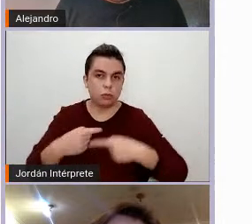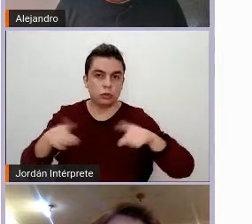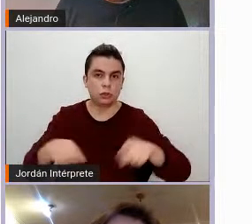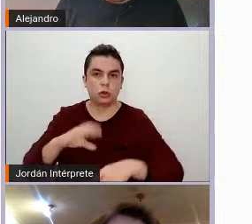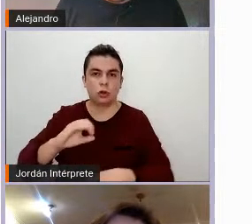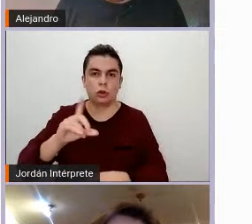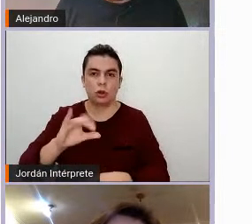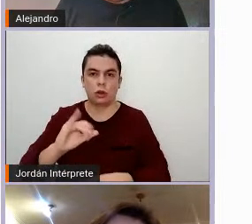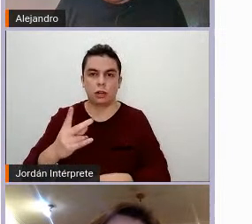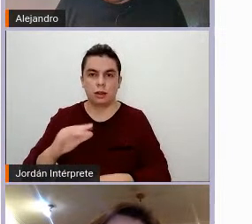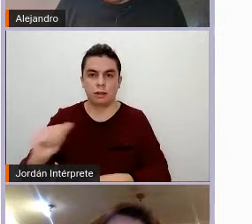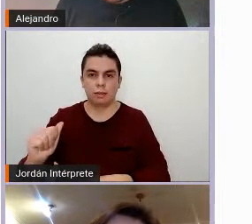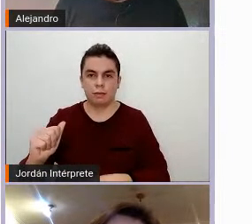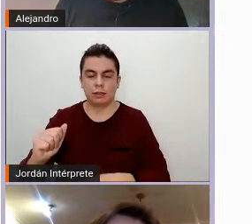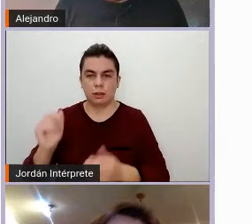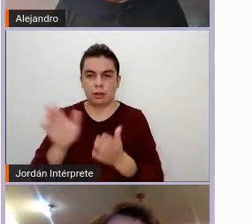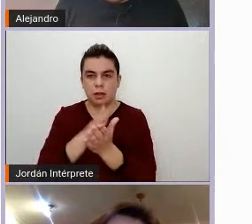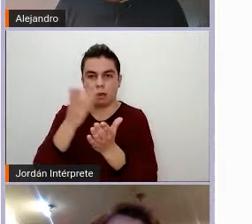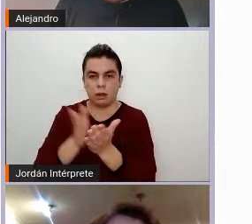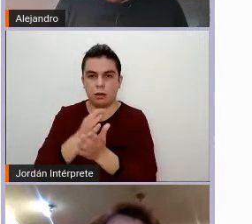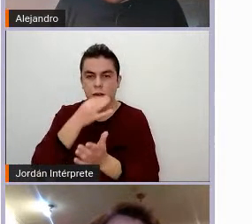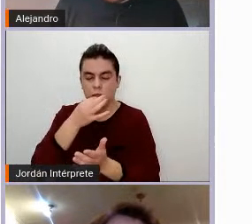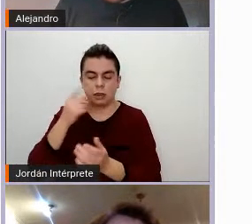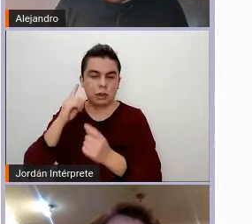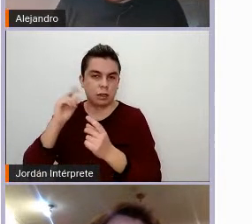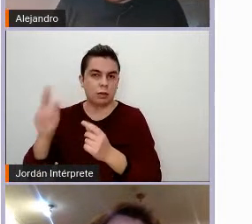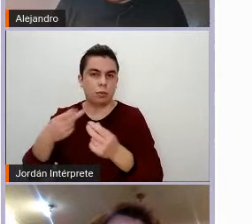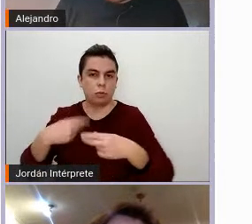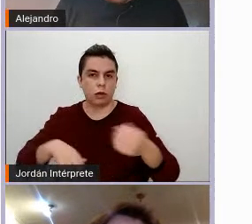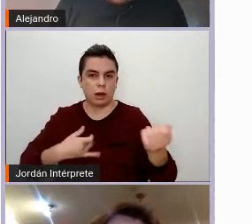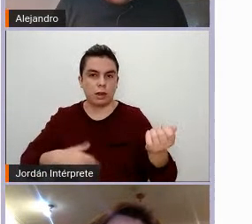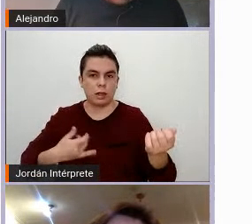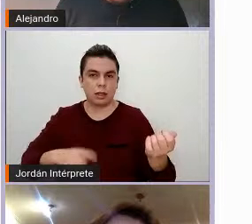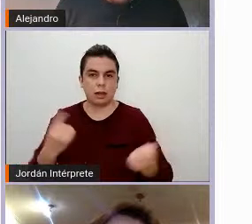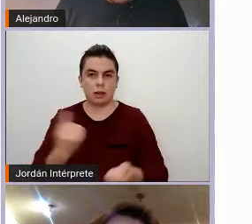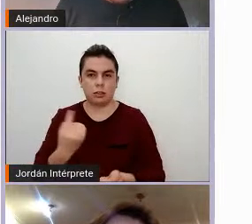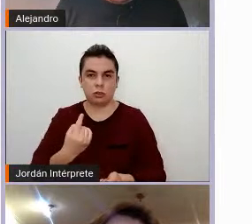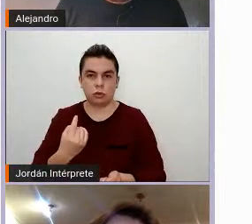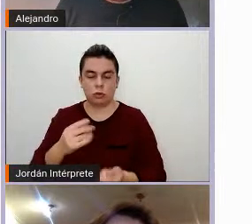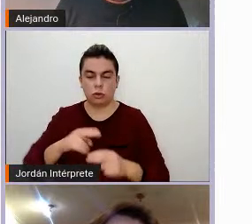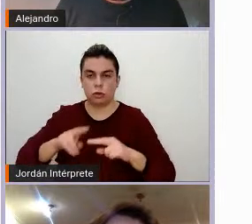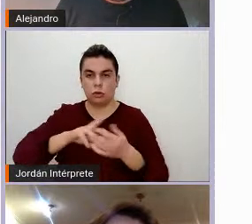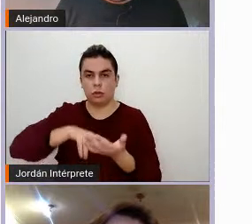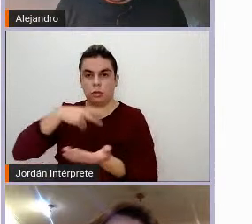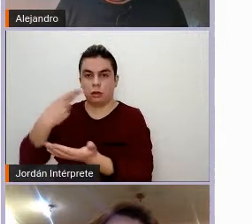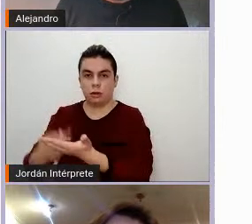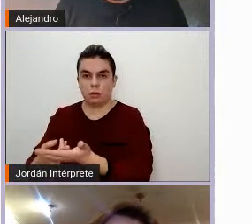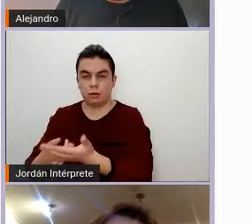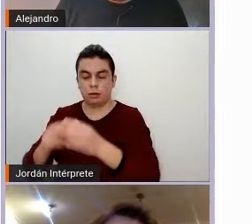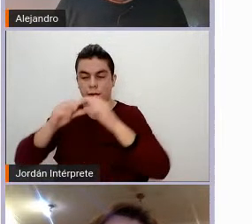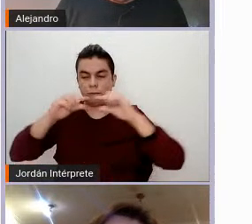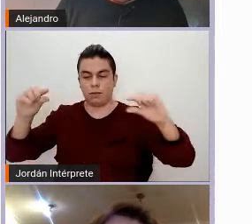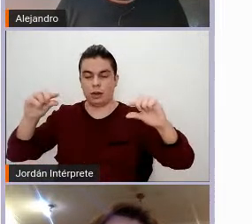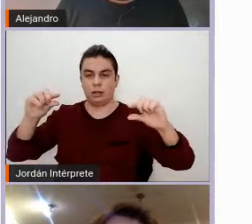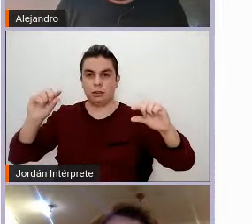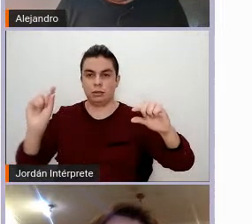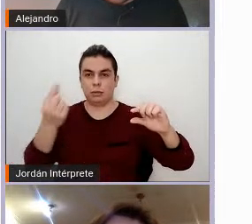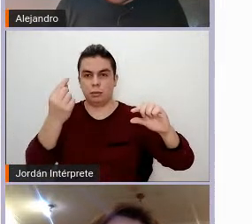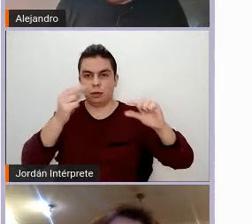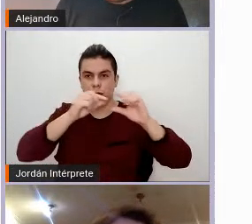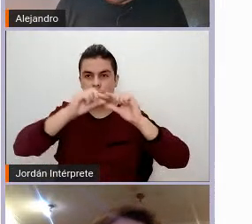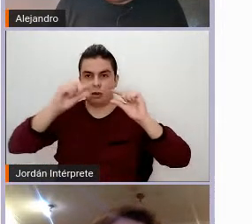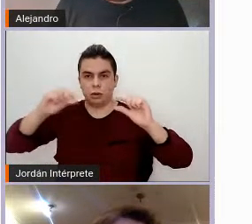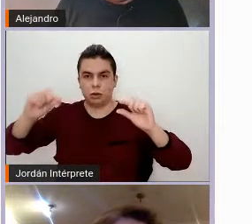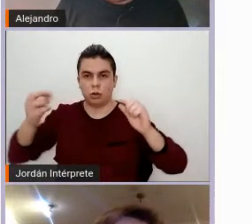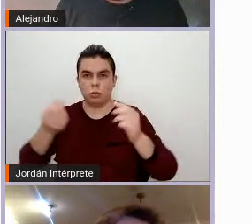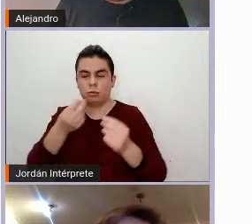libre número 2 para guitarra sola, donde ella afirma que la transcripción de las frases del primer periodo parecen estar